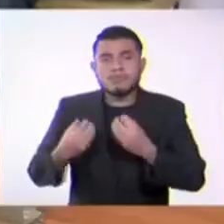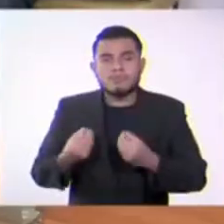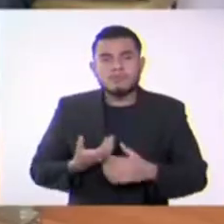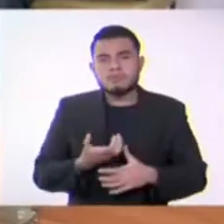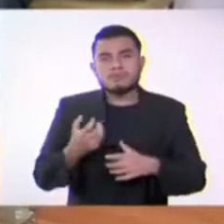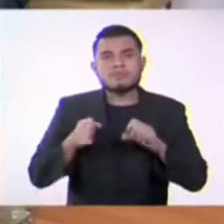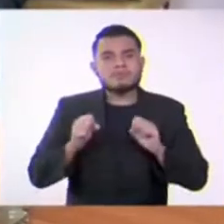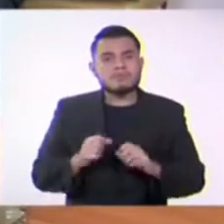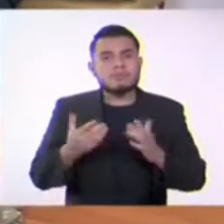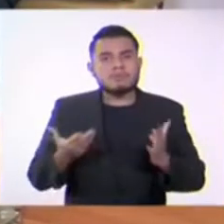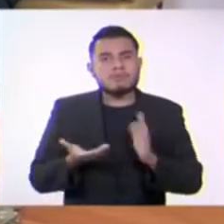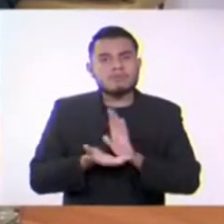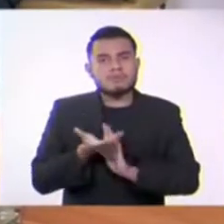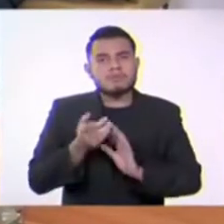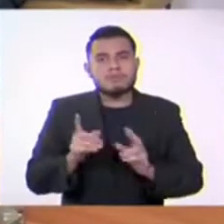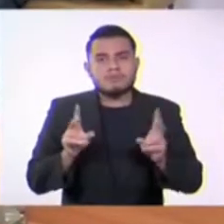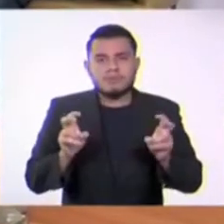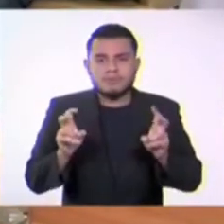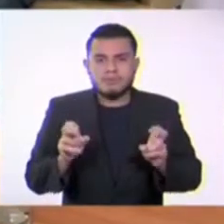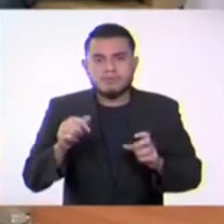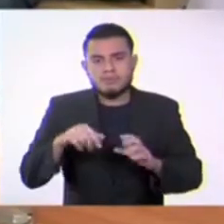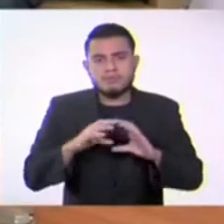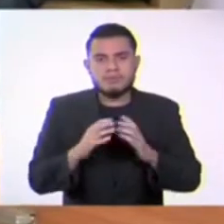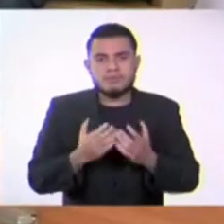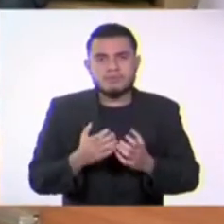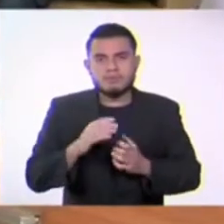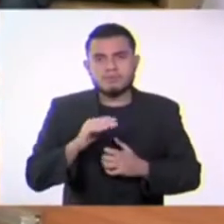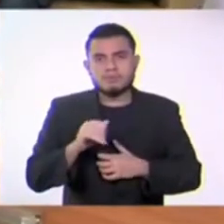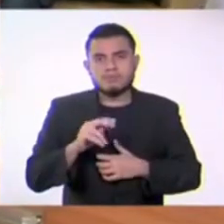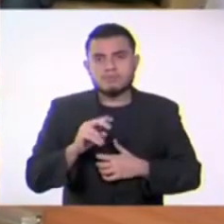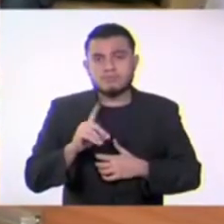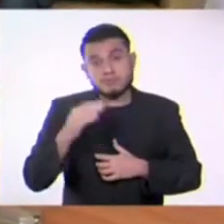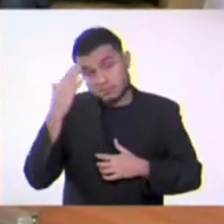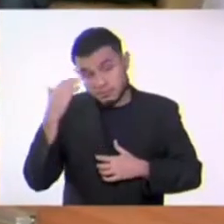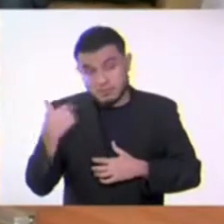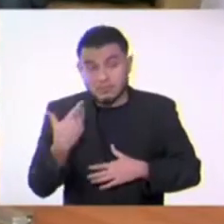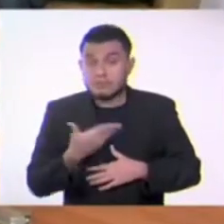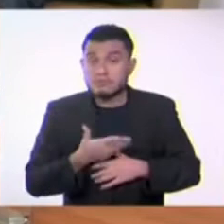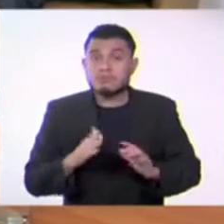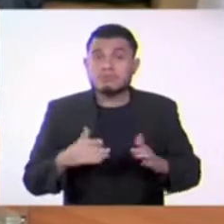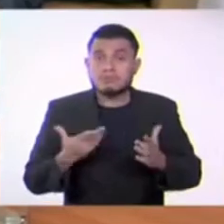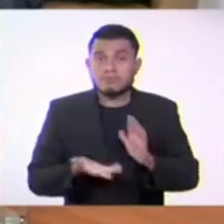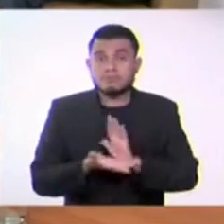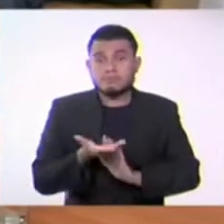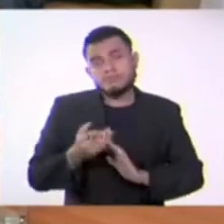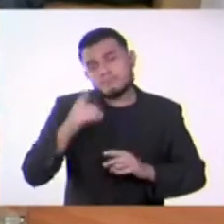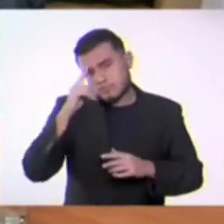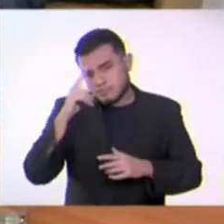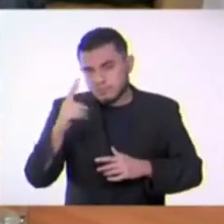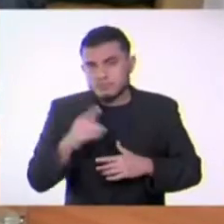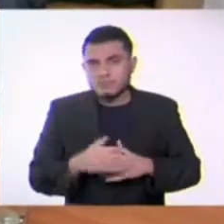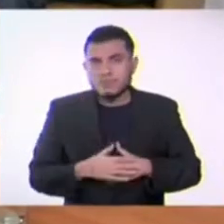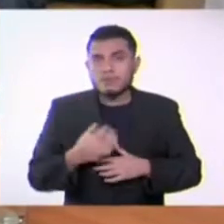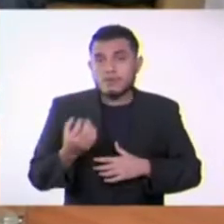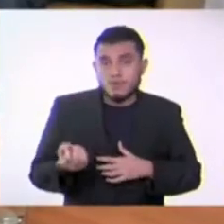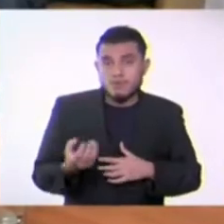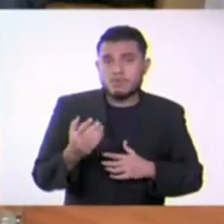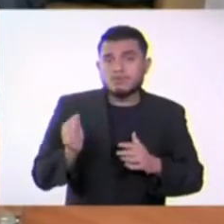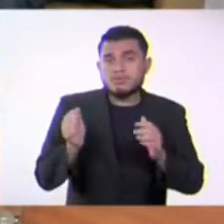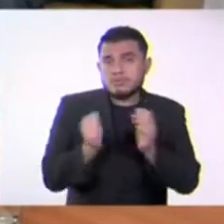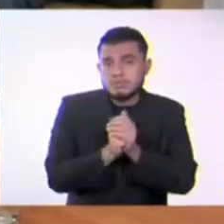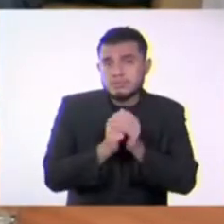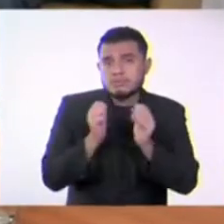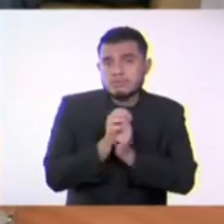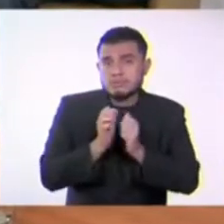el contenido de esta clase, Candy? Para desarrollar la idea de los nuevos conflictos